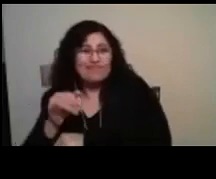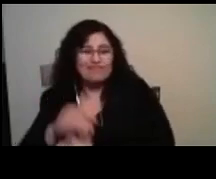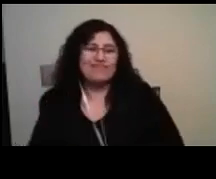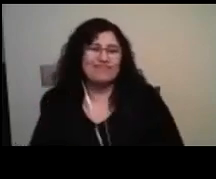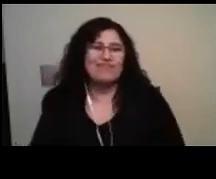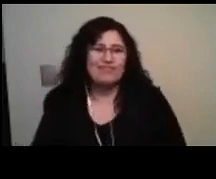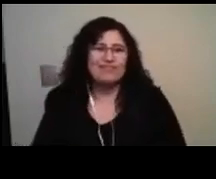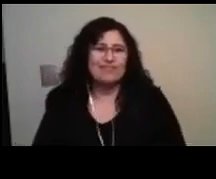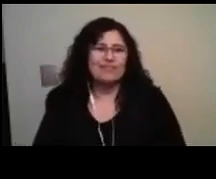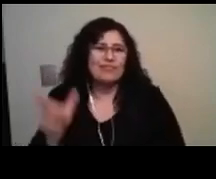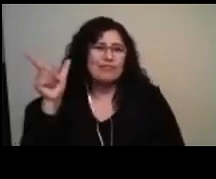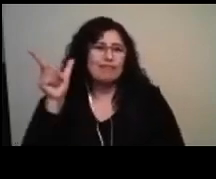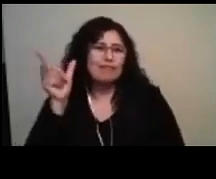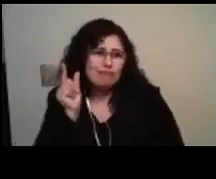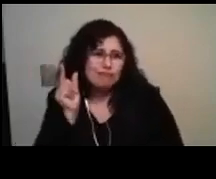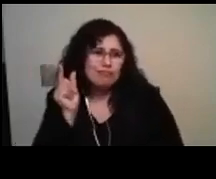¿Ok?